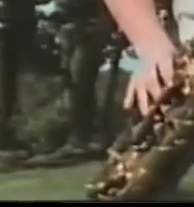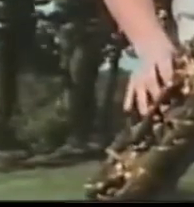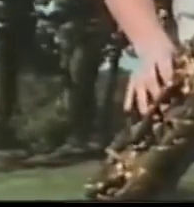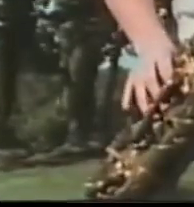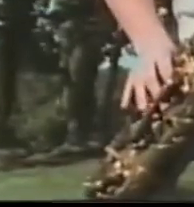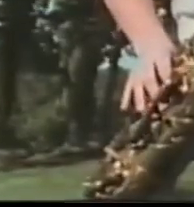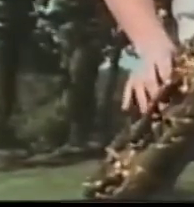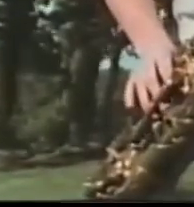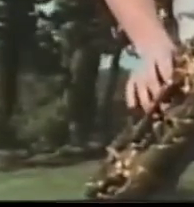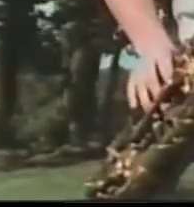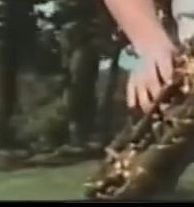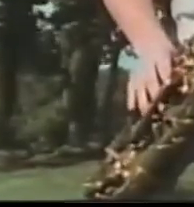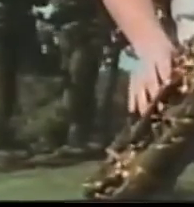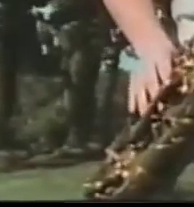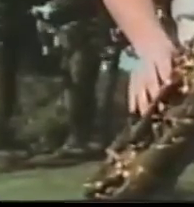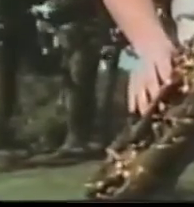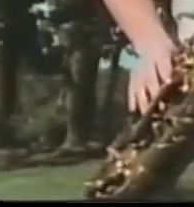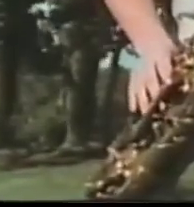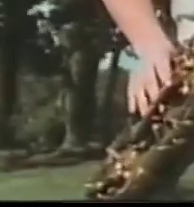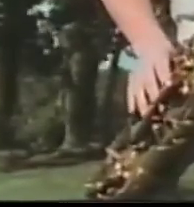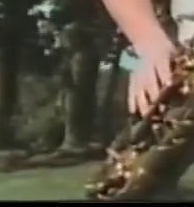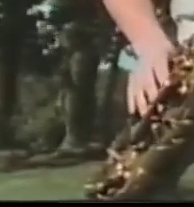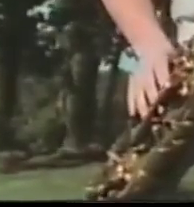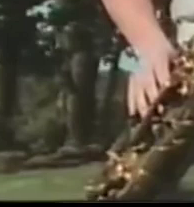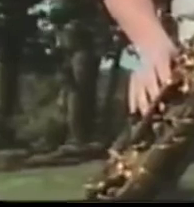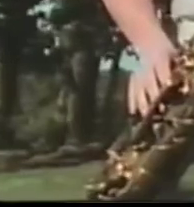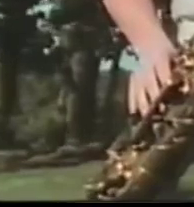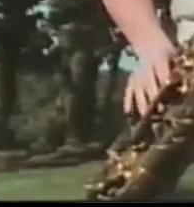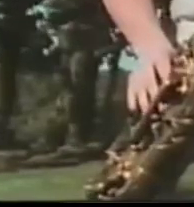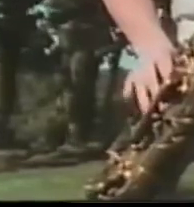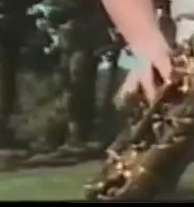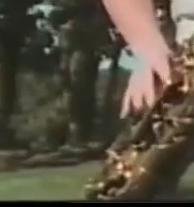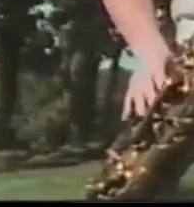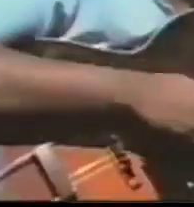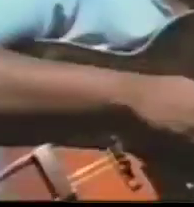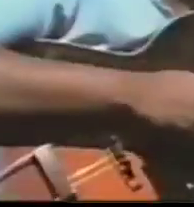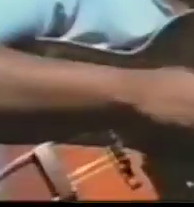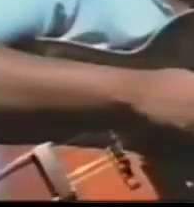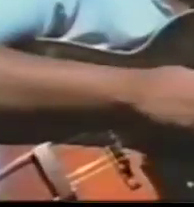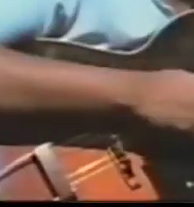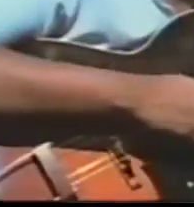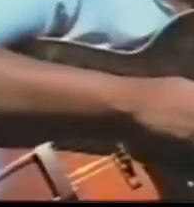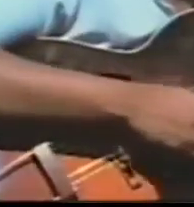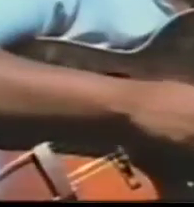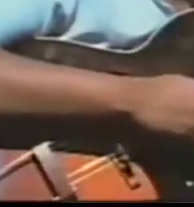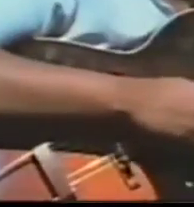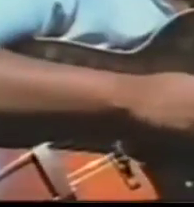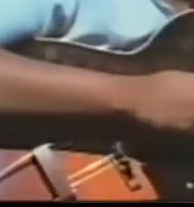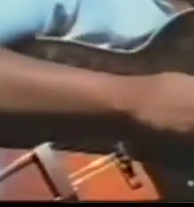Cuando oímos sonidos, percibimos muchas diferencias que nos ayudan a distinguir un sonido de otro.